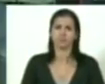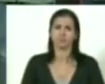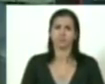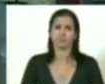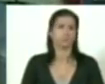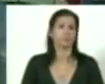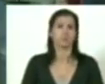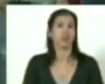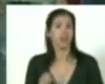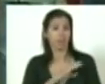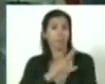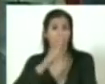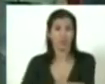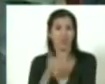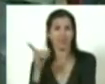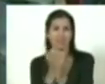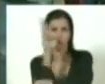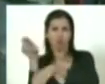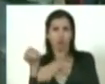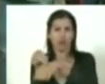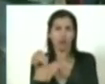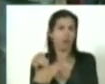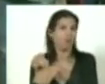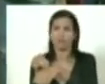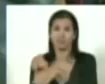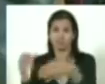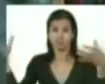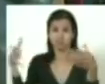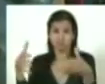Es un poder ilegítimo,